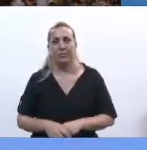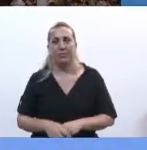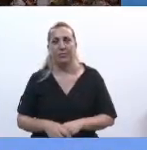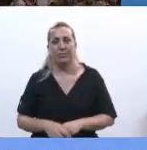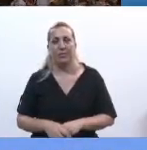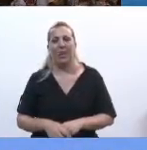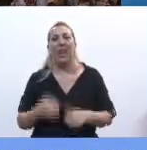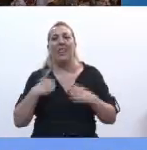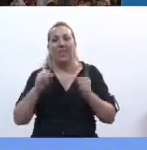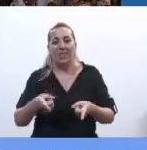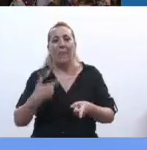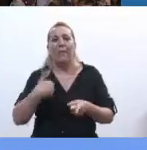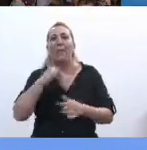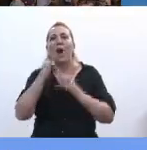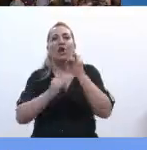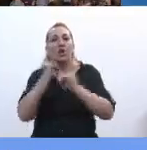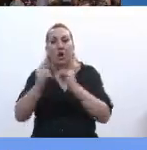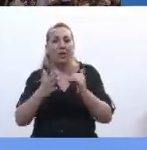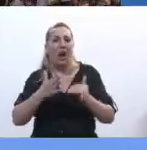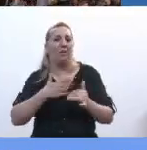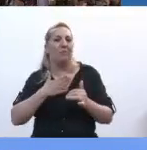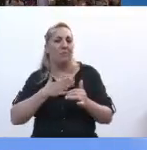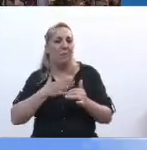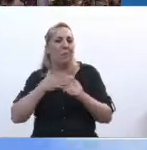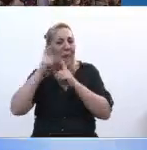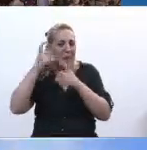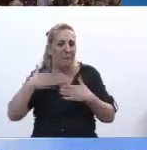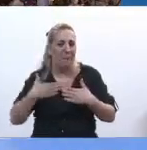tiene que contar también de mi vivencia personal